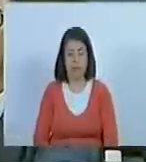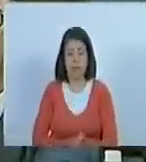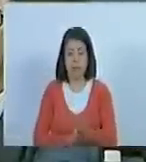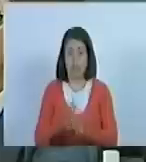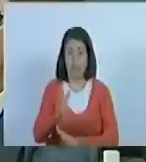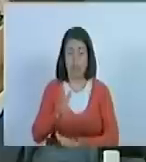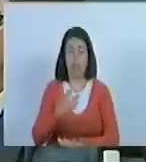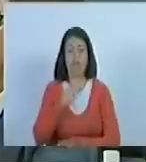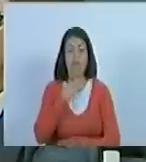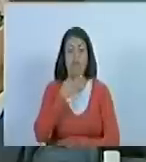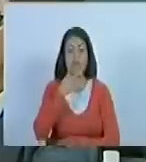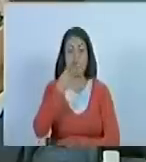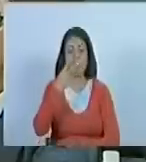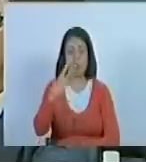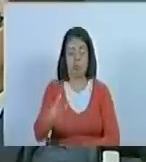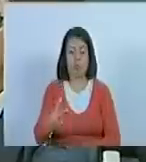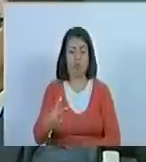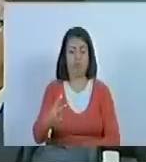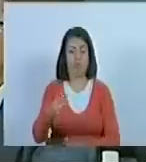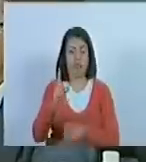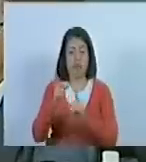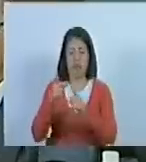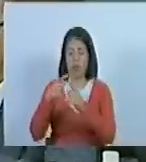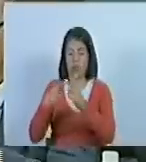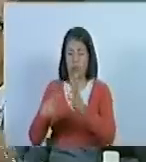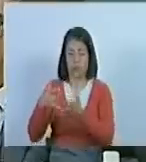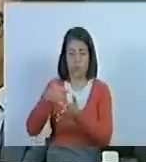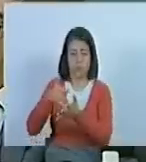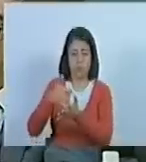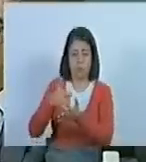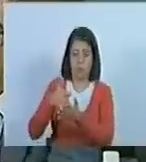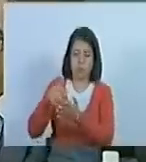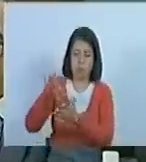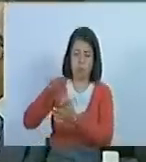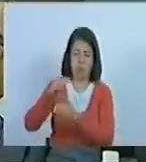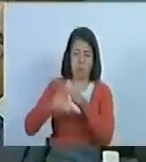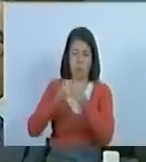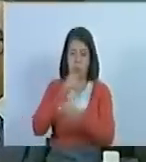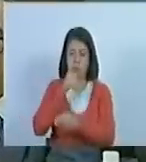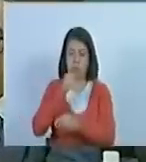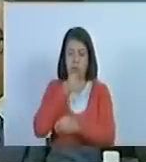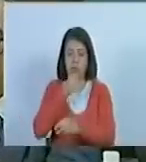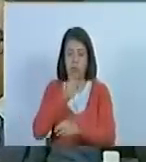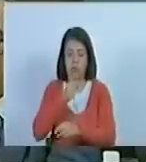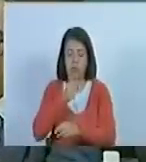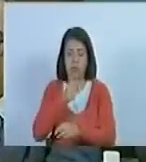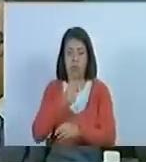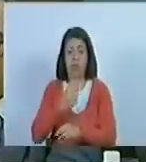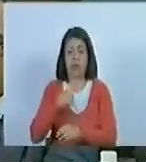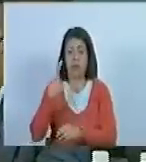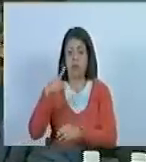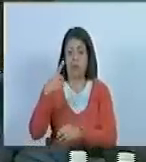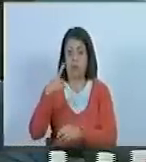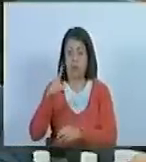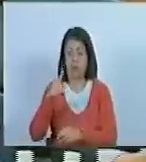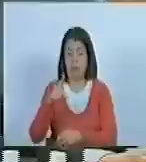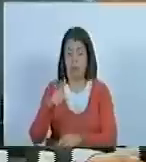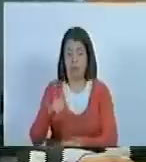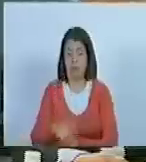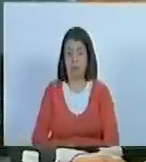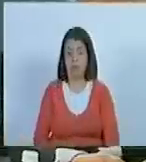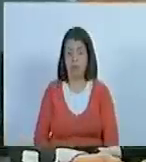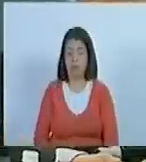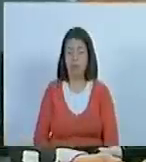Seguiremos alzando la voz por las vulneraciones de los periodistas, los derechos,